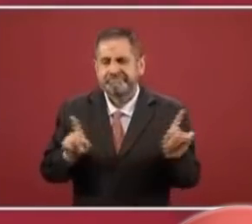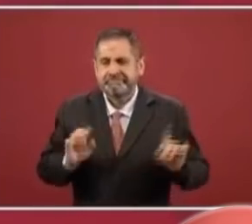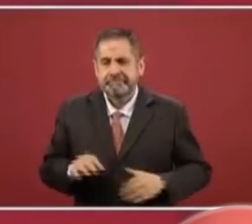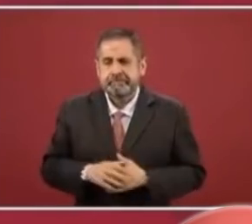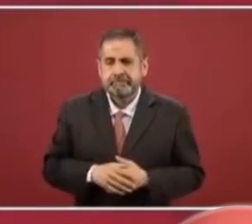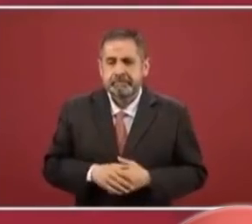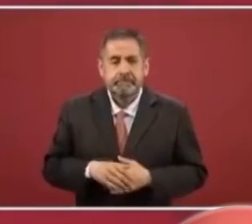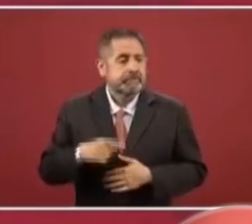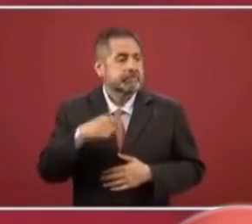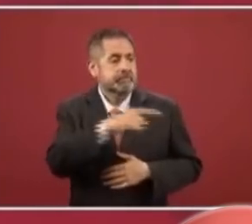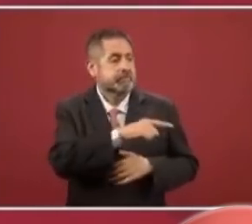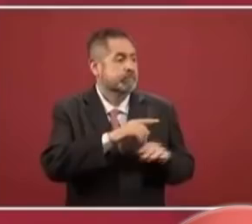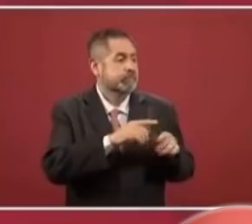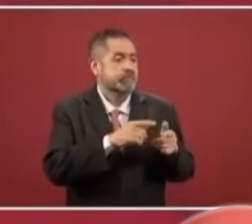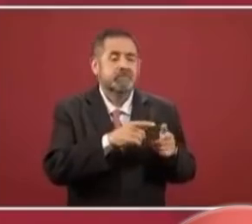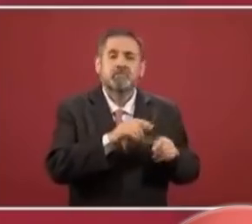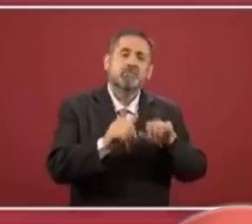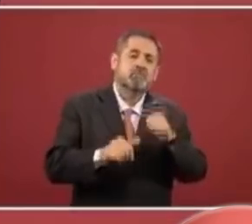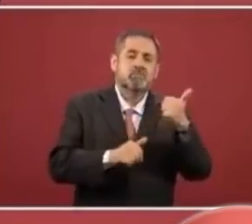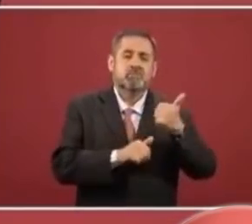que son ejércitos de élite,